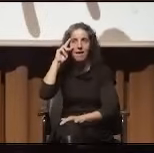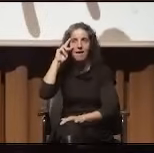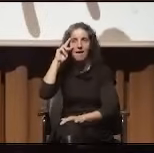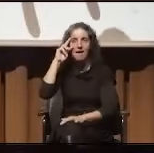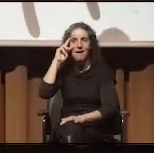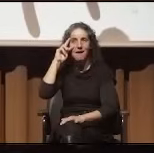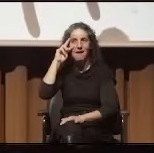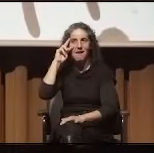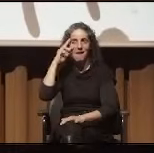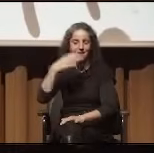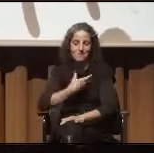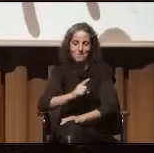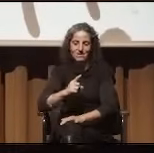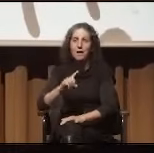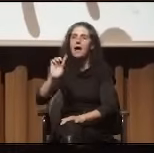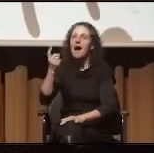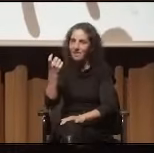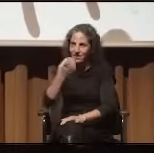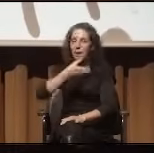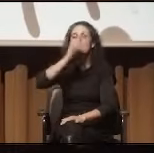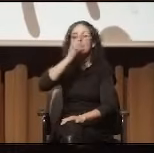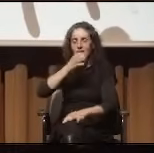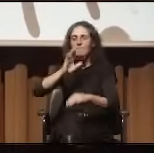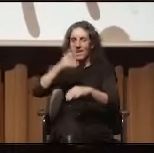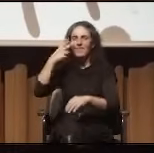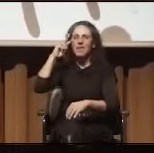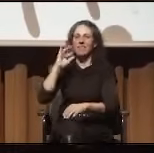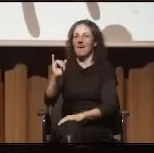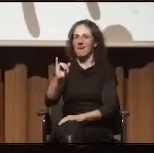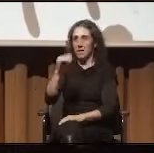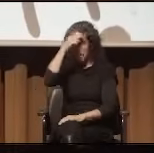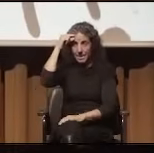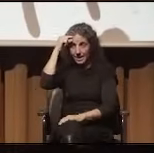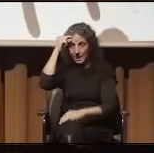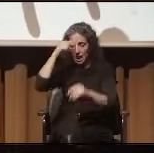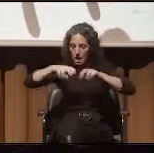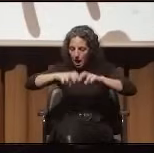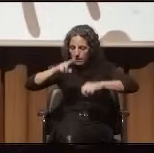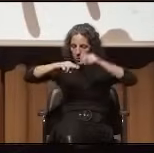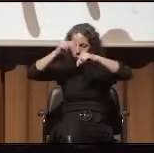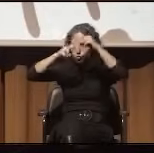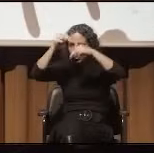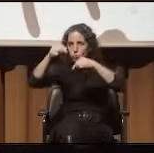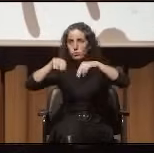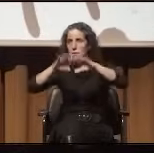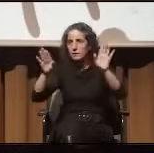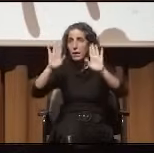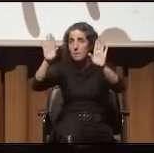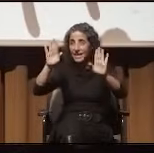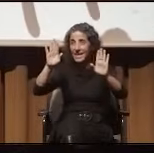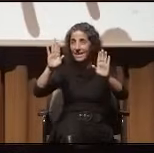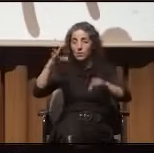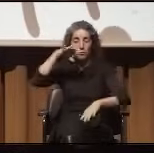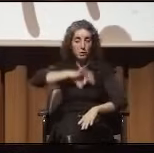sed. ¿Entiendes lo que te quiero decir? La mente analiza y construye y pone. Entonces, la espiritualidad no se puede pensar ni se